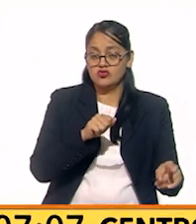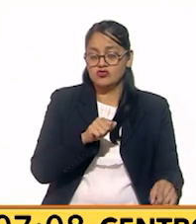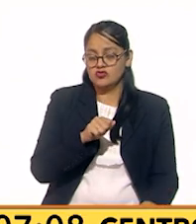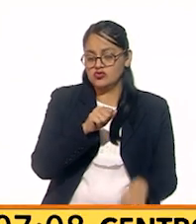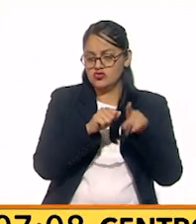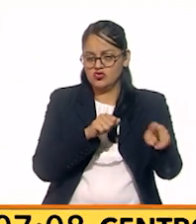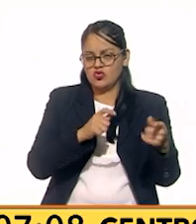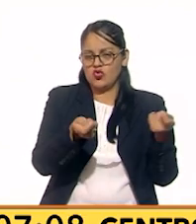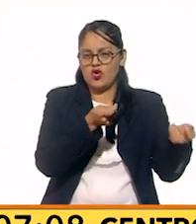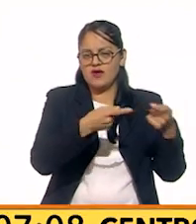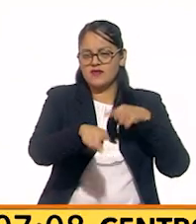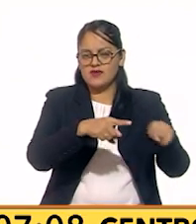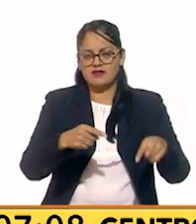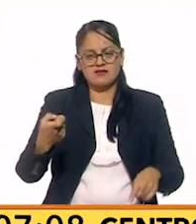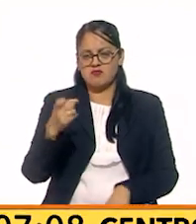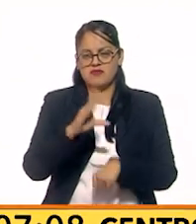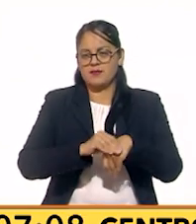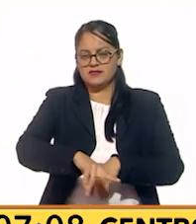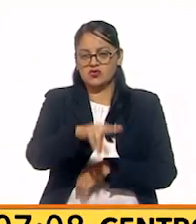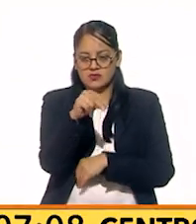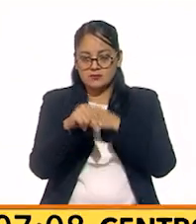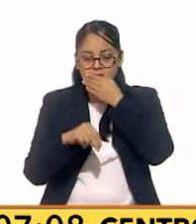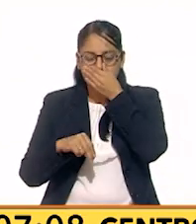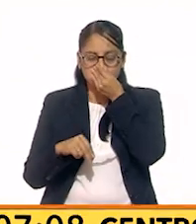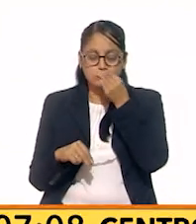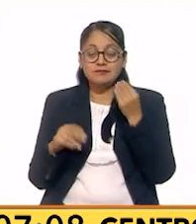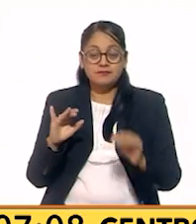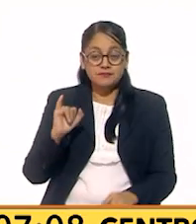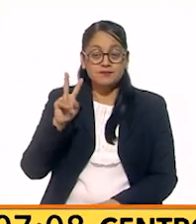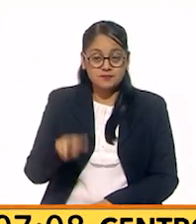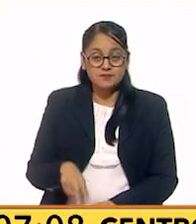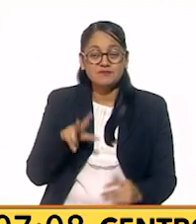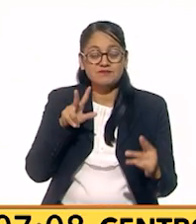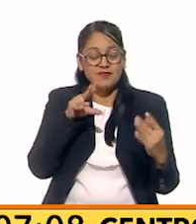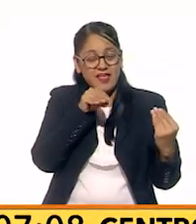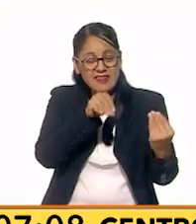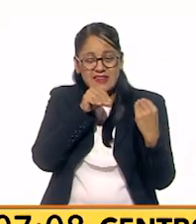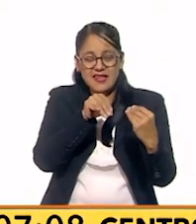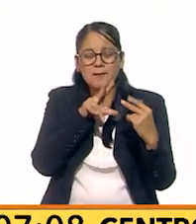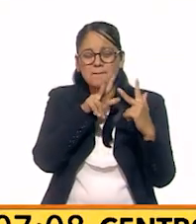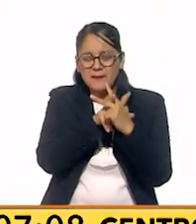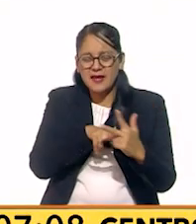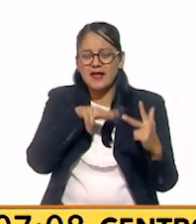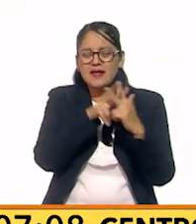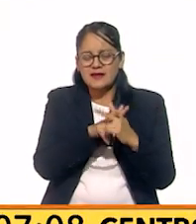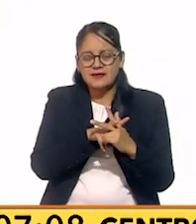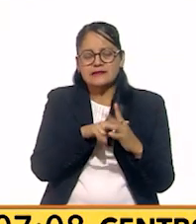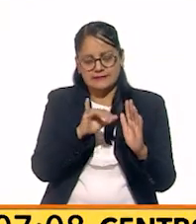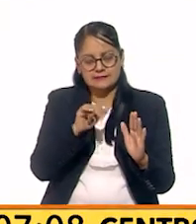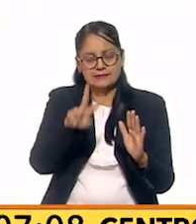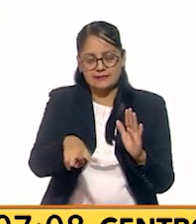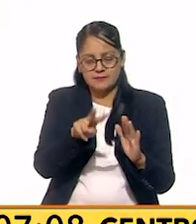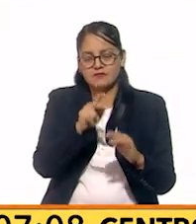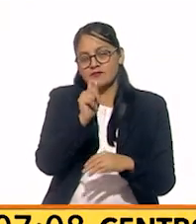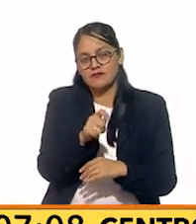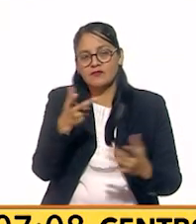de ese país. Entonces, sí va a ser una pelea, va a ser una batalla en términos